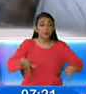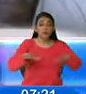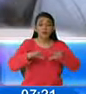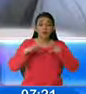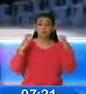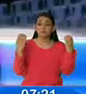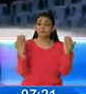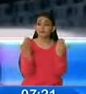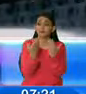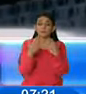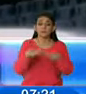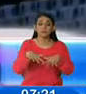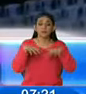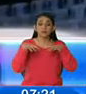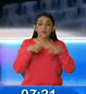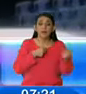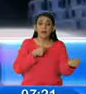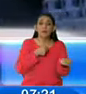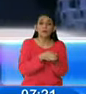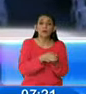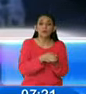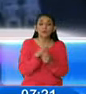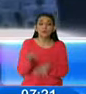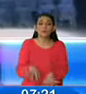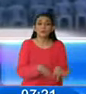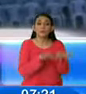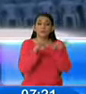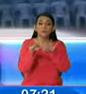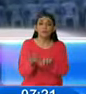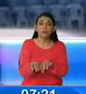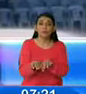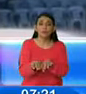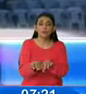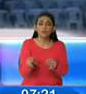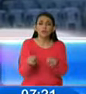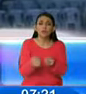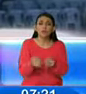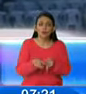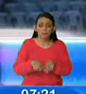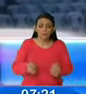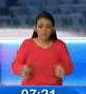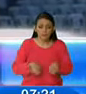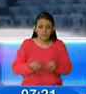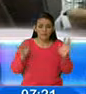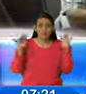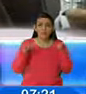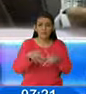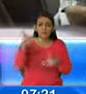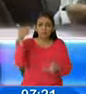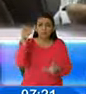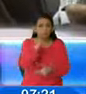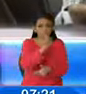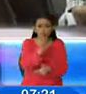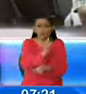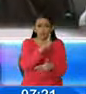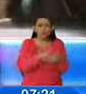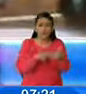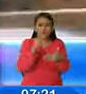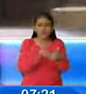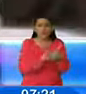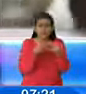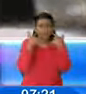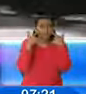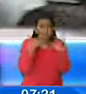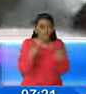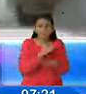salón de apoyo al centro de cómputo en un salón preparado para un mitin político. Y nosotros lo hemos venido a verificar y